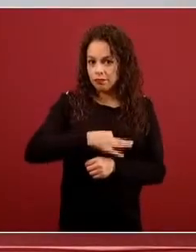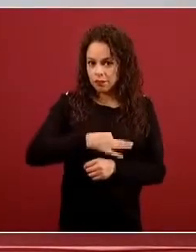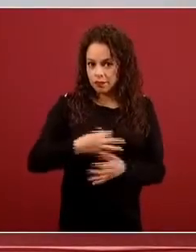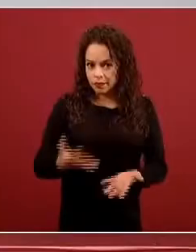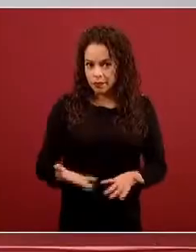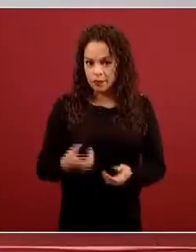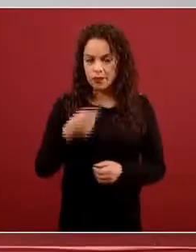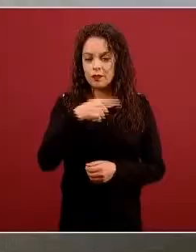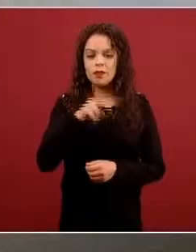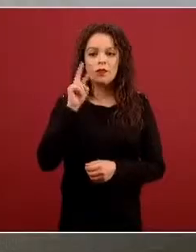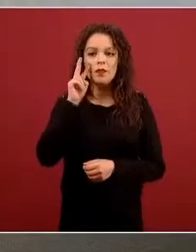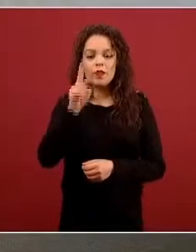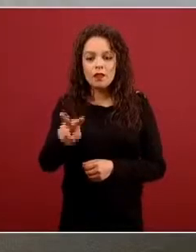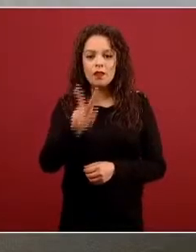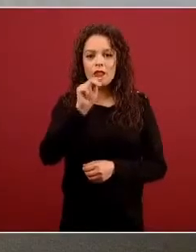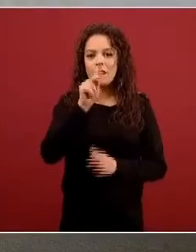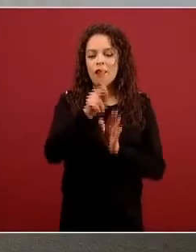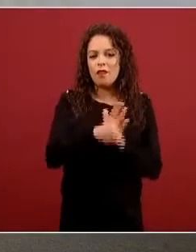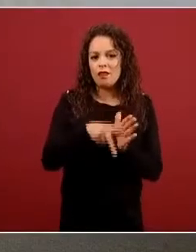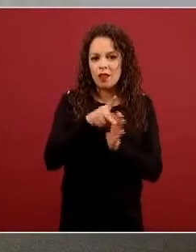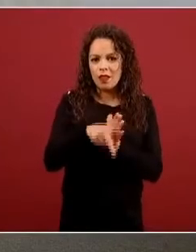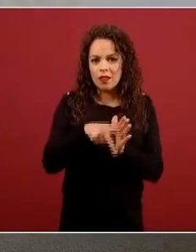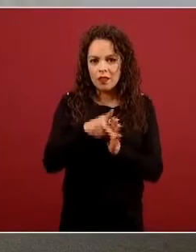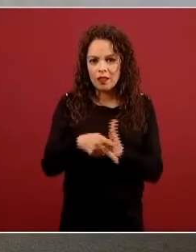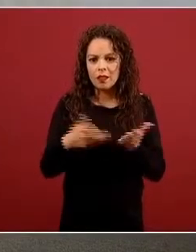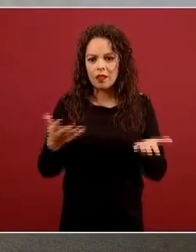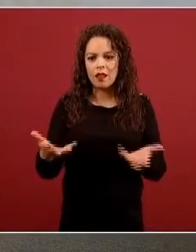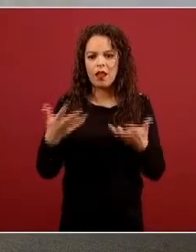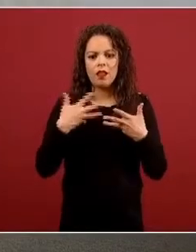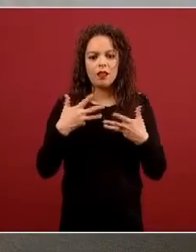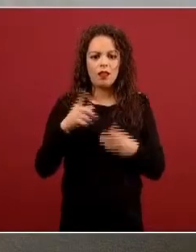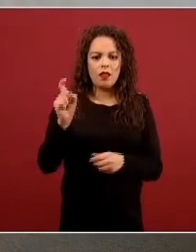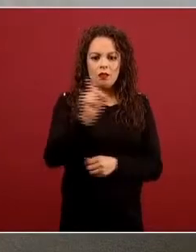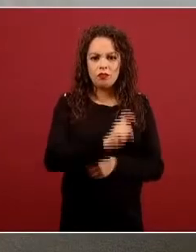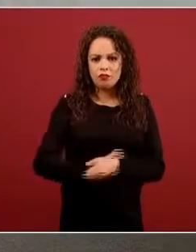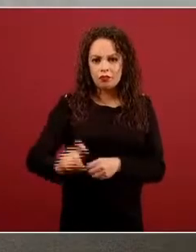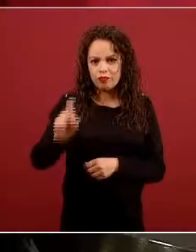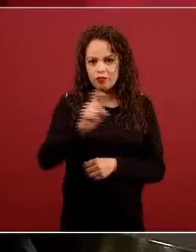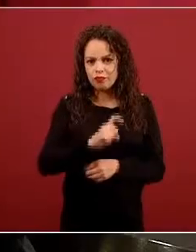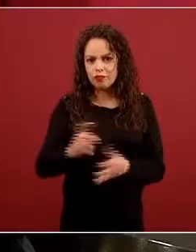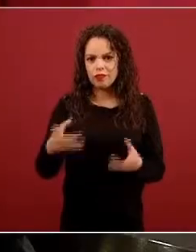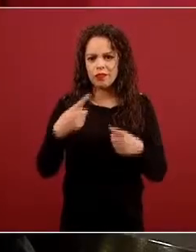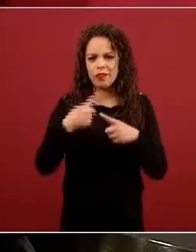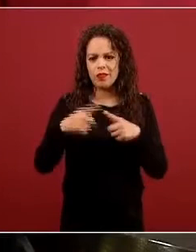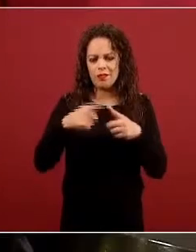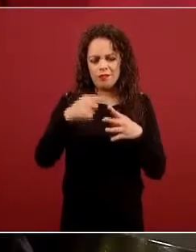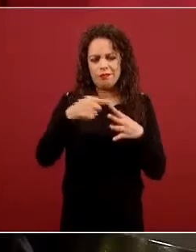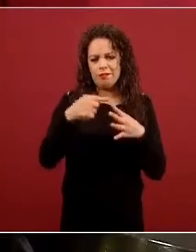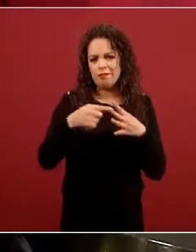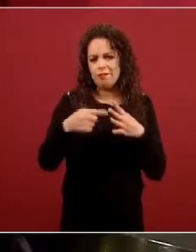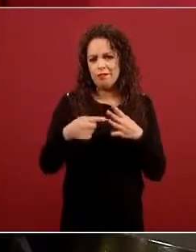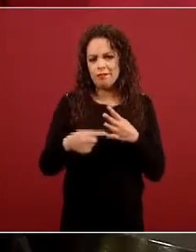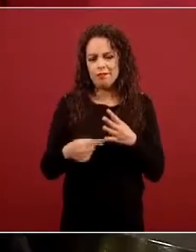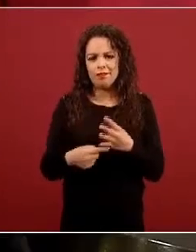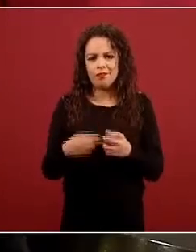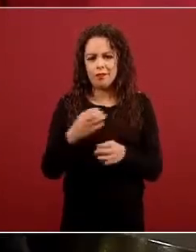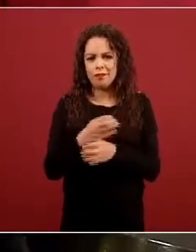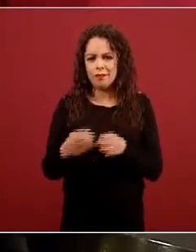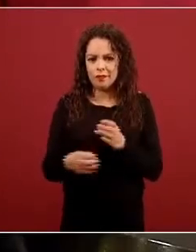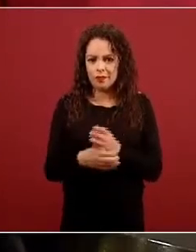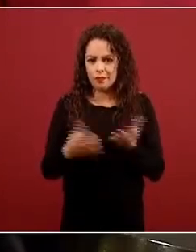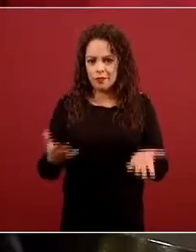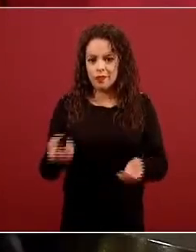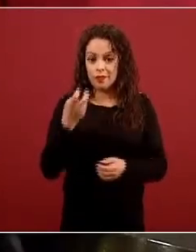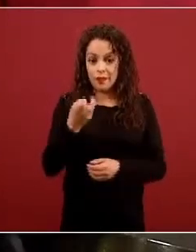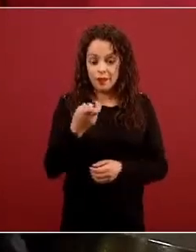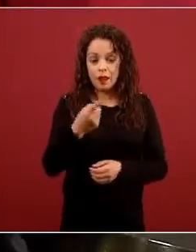vemos imágenes, videos que llegan y generan aerosoles y generan toda una serie de eventos que creemos que